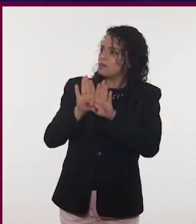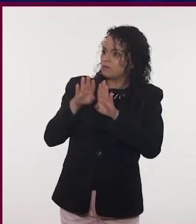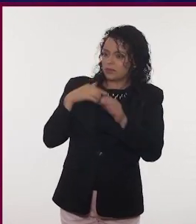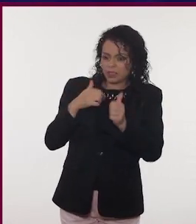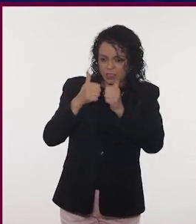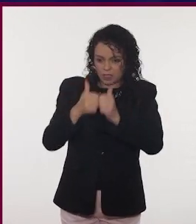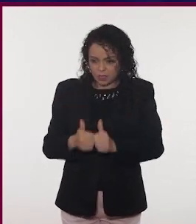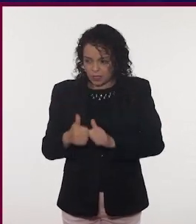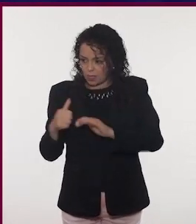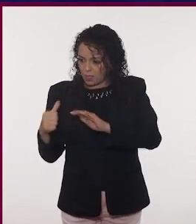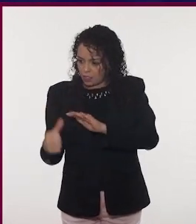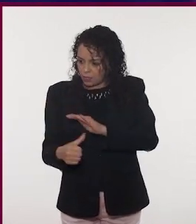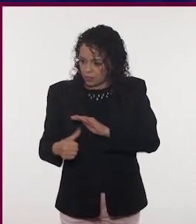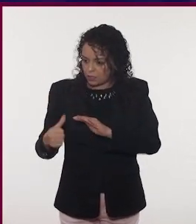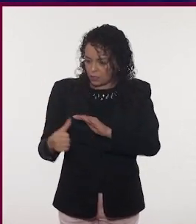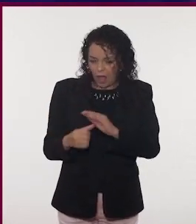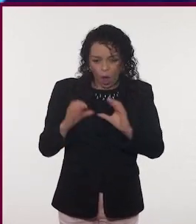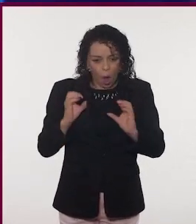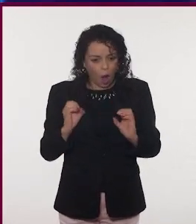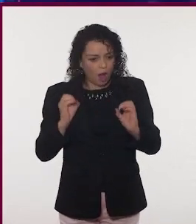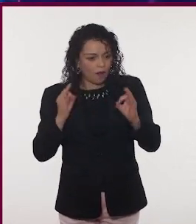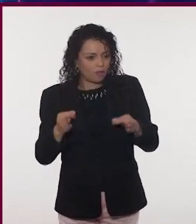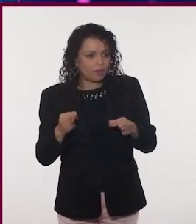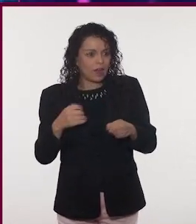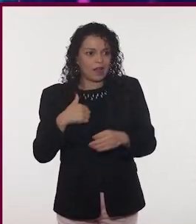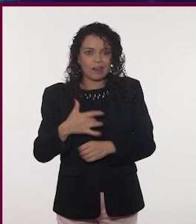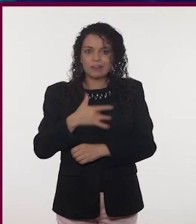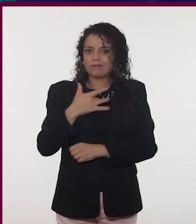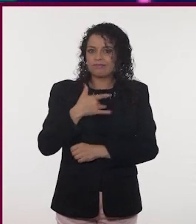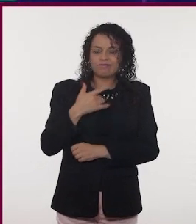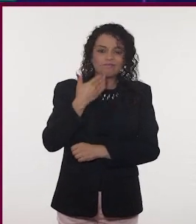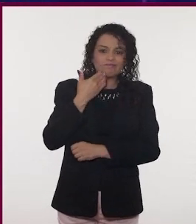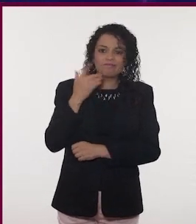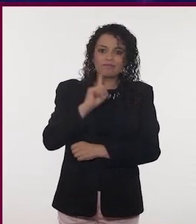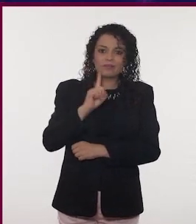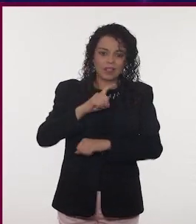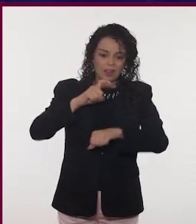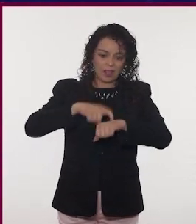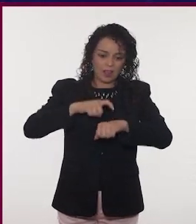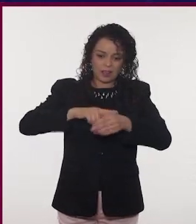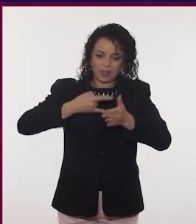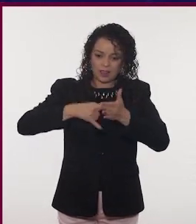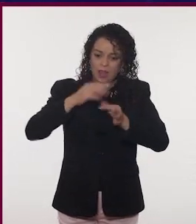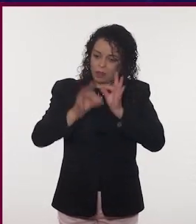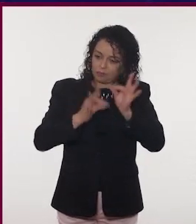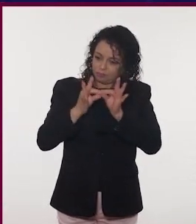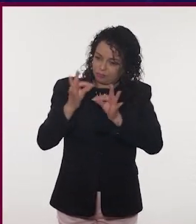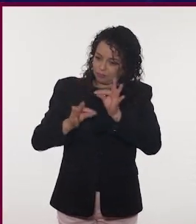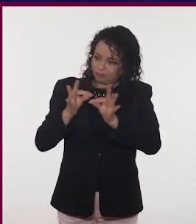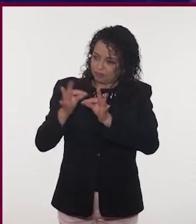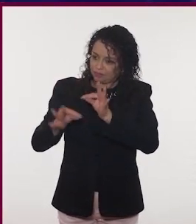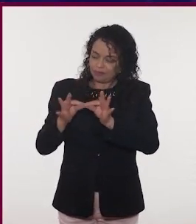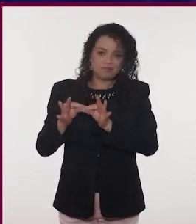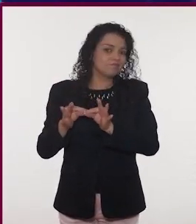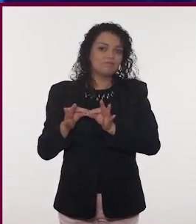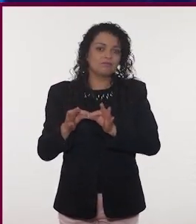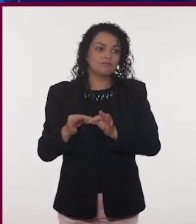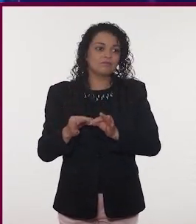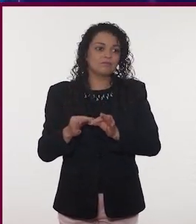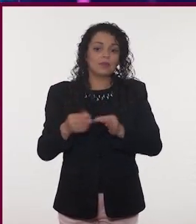dinámica de oficina, ¿no? Con horario y trasladarme. Ahora es distinto porque es el home